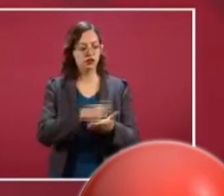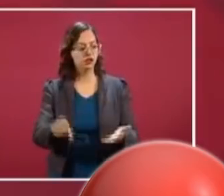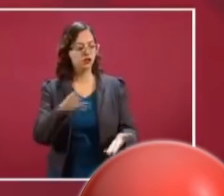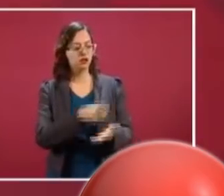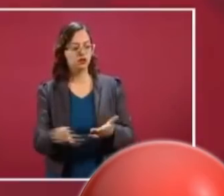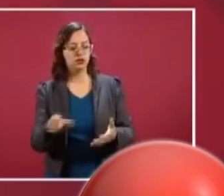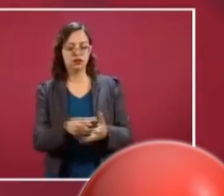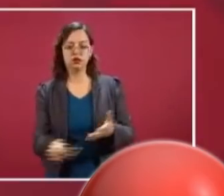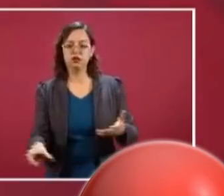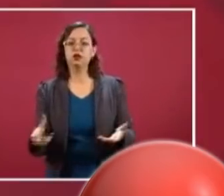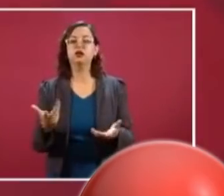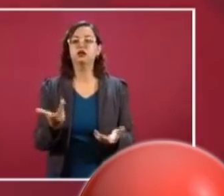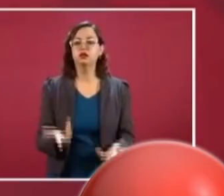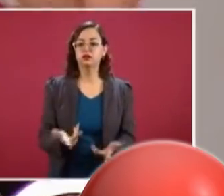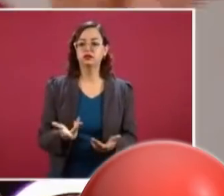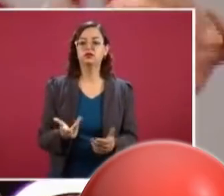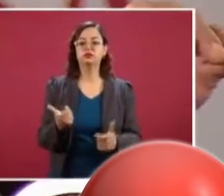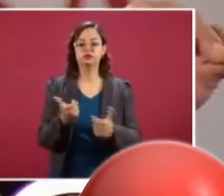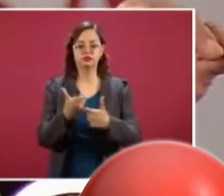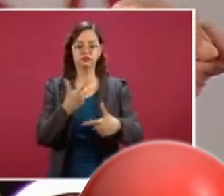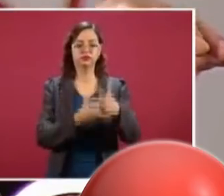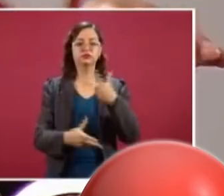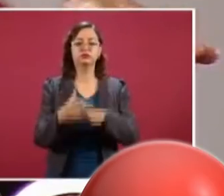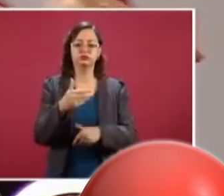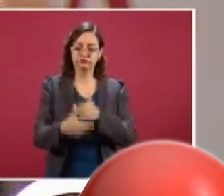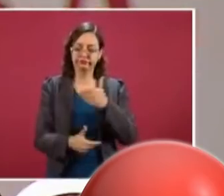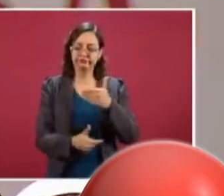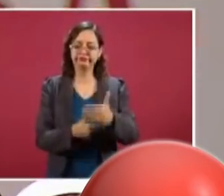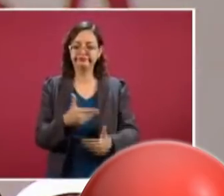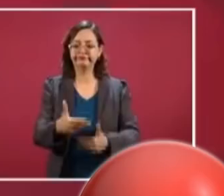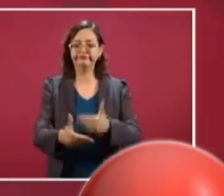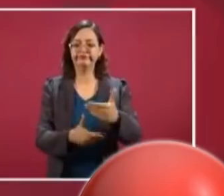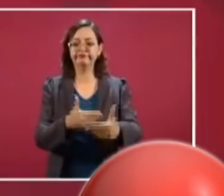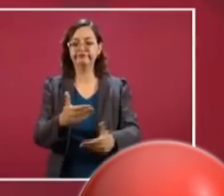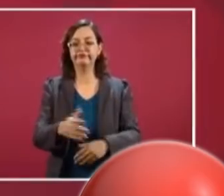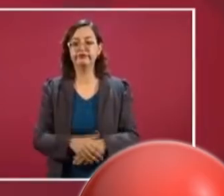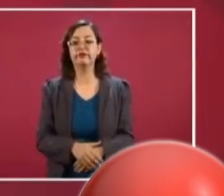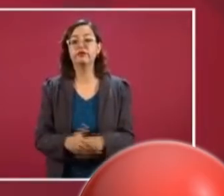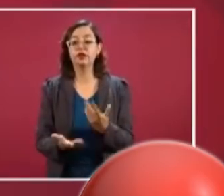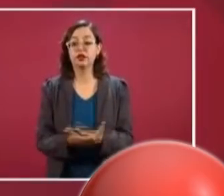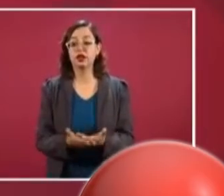es decir, ahí va la economía avanzando. Con esto